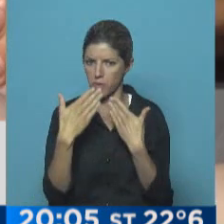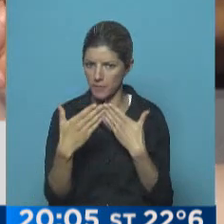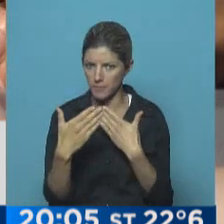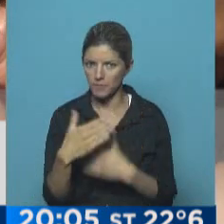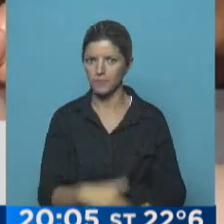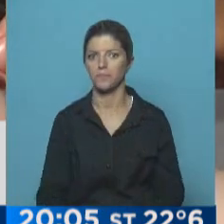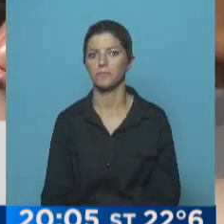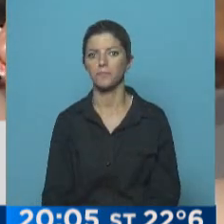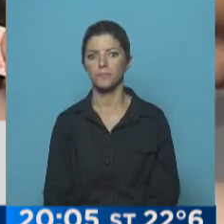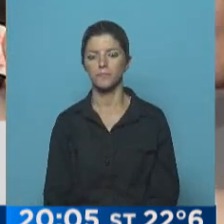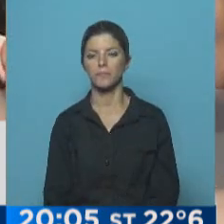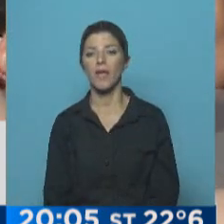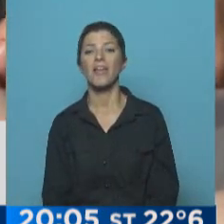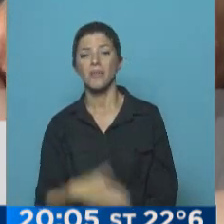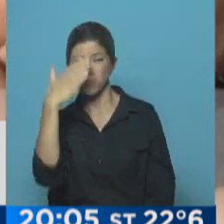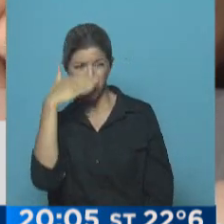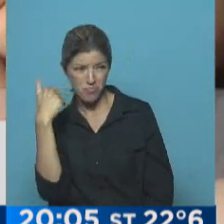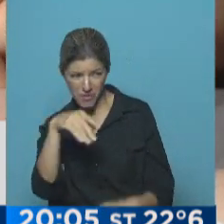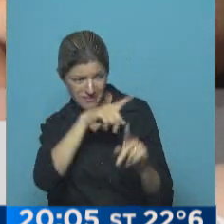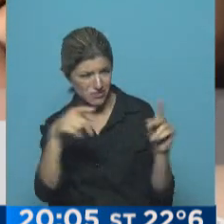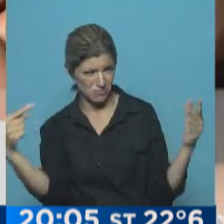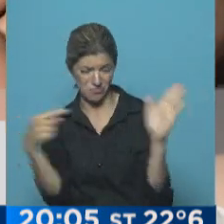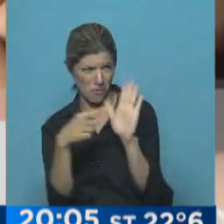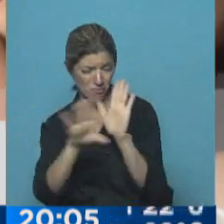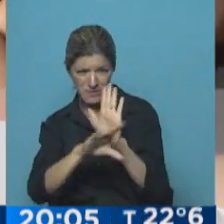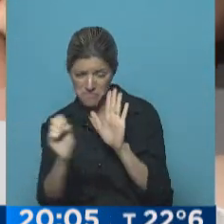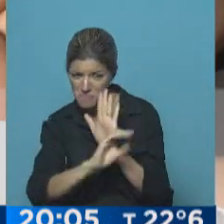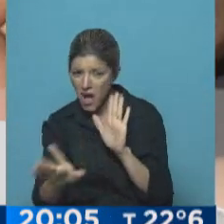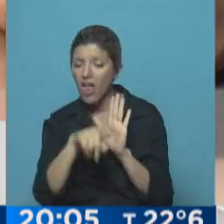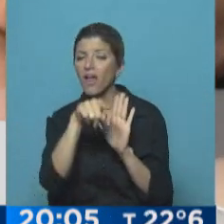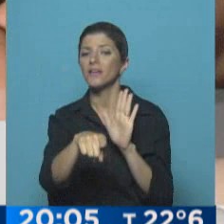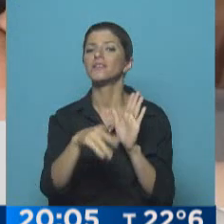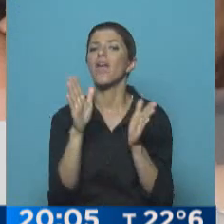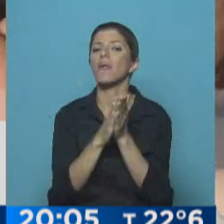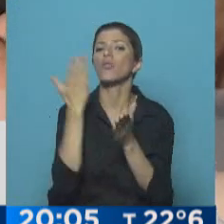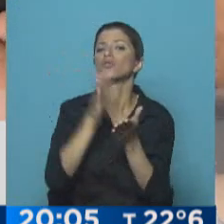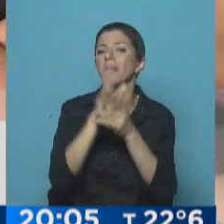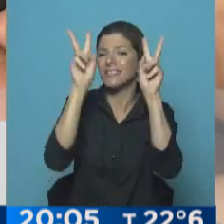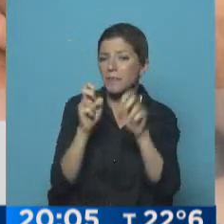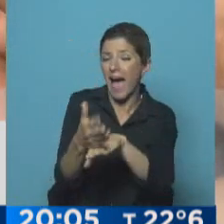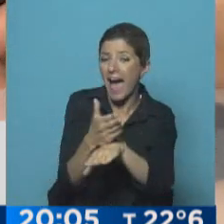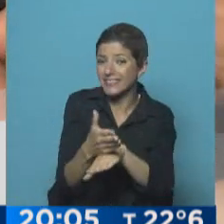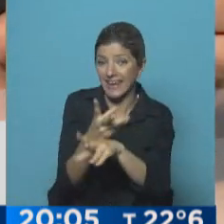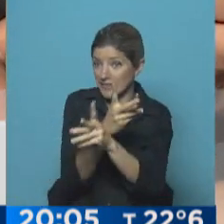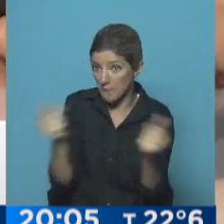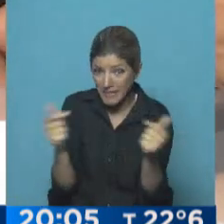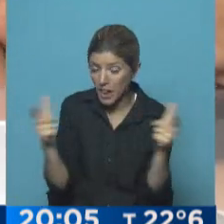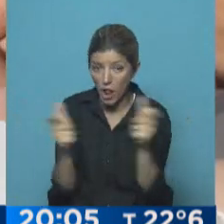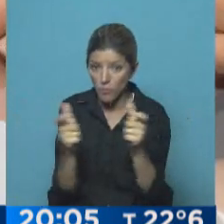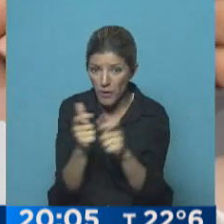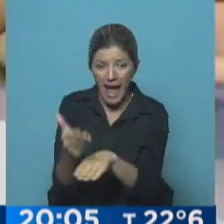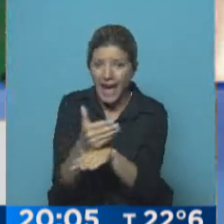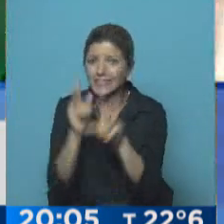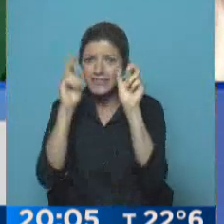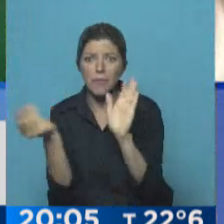Después actuaron antirreglamentariamente, metiendo temas hasta pocas horas antes de la sesión, sin que